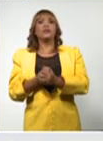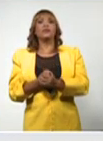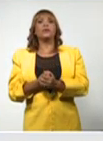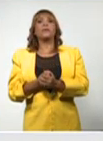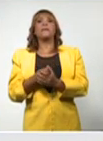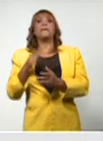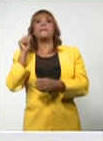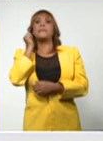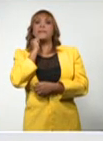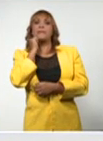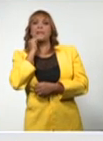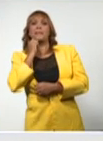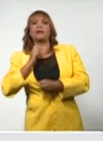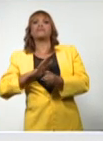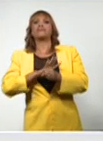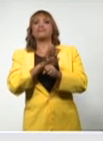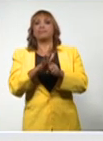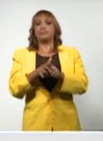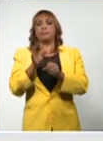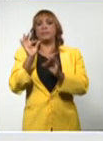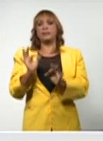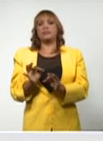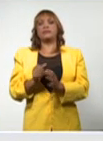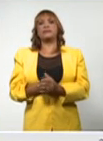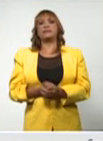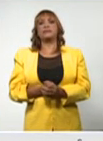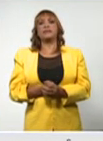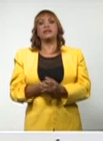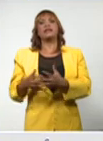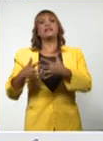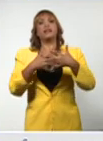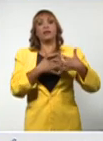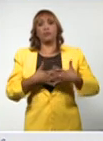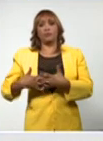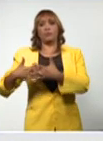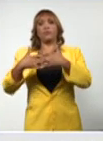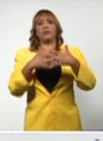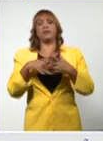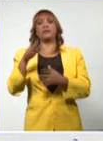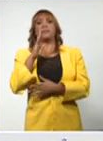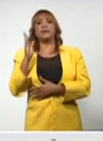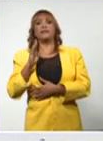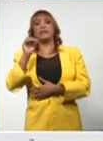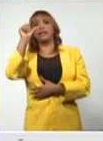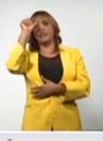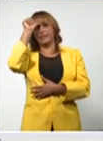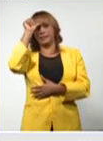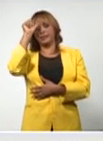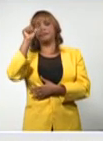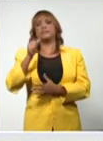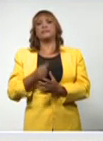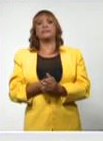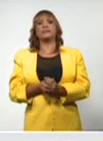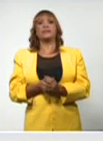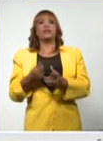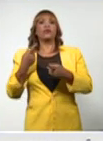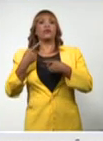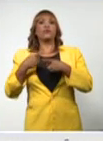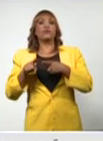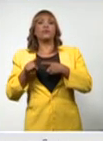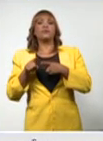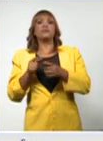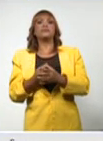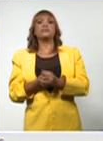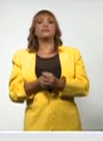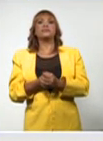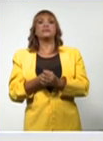que me estoy refiriendo a Estados Unidos de Norteamérica, Brasil y la India, y los demás, bueno, ahí viene